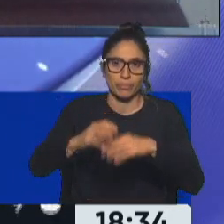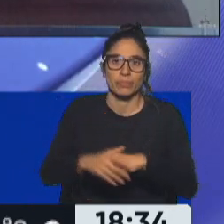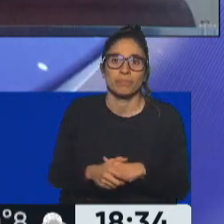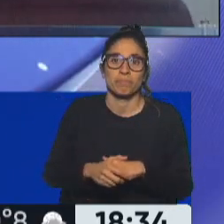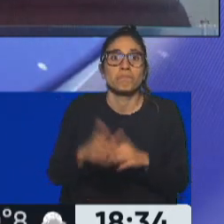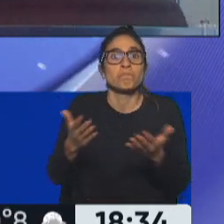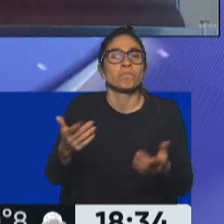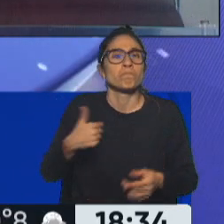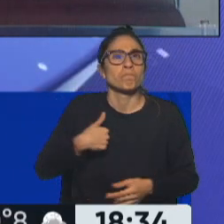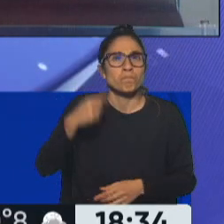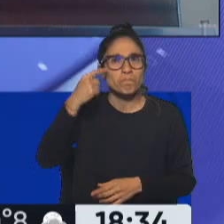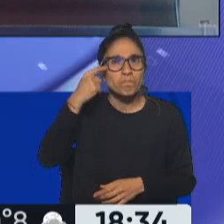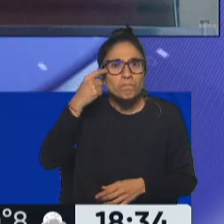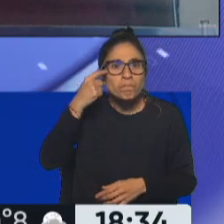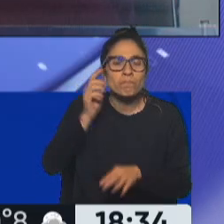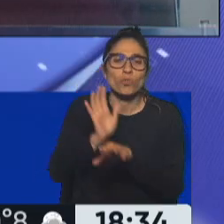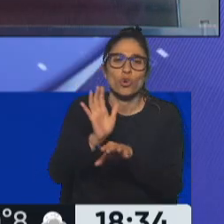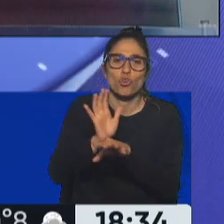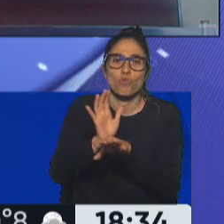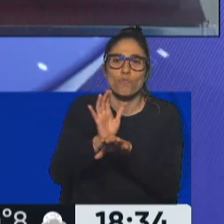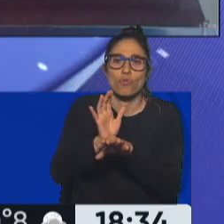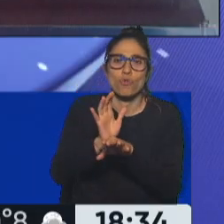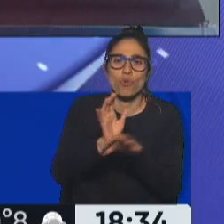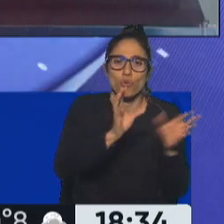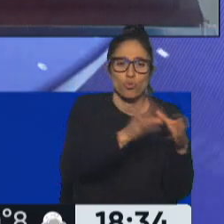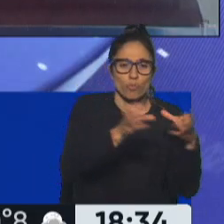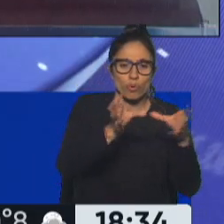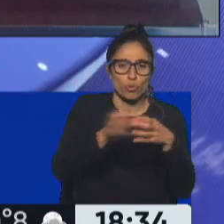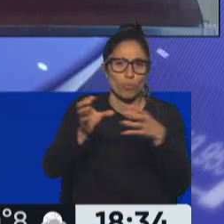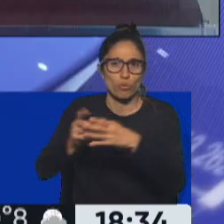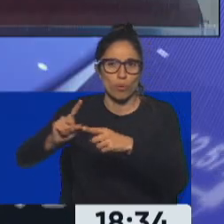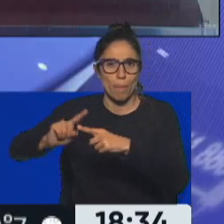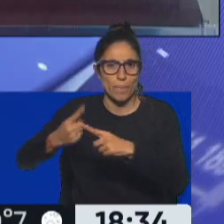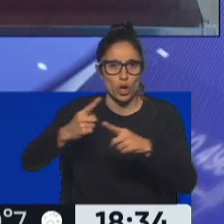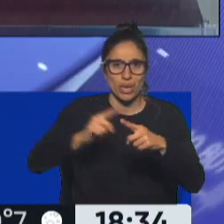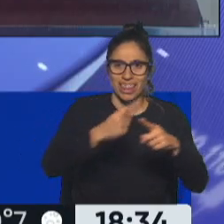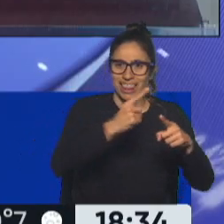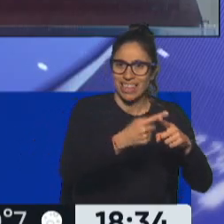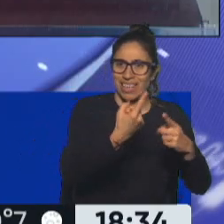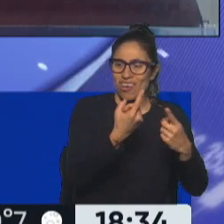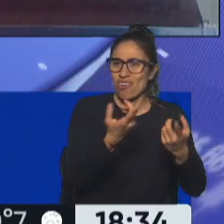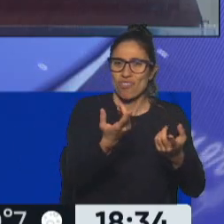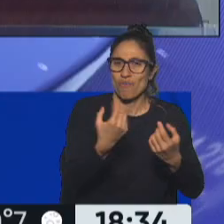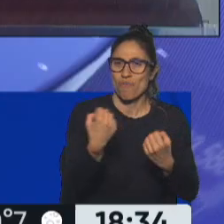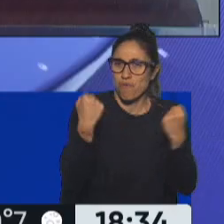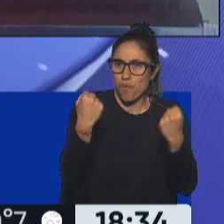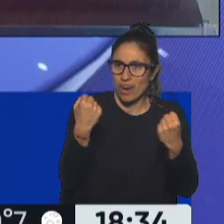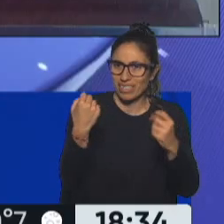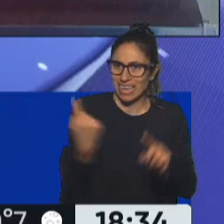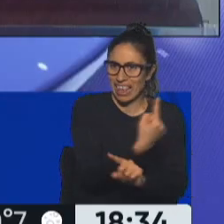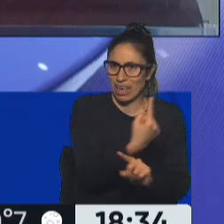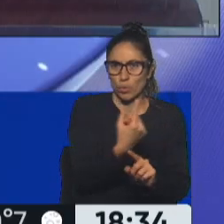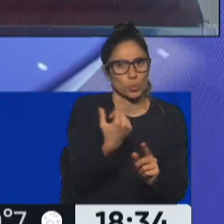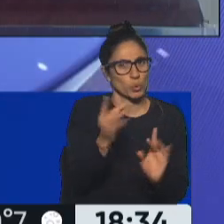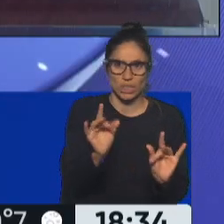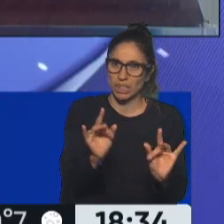de mucha debilidad política, después de las elecciones europeas, la voluntad de Macron de desgastar al